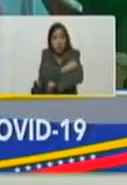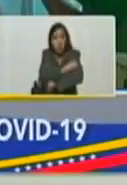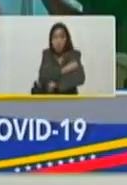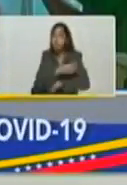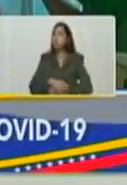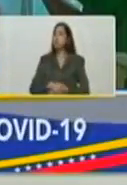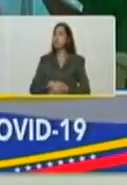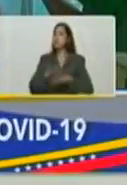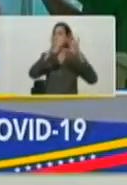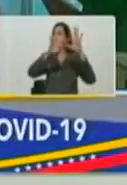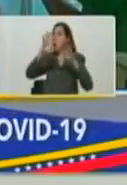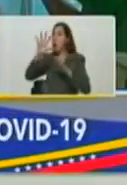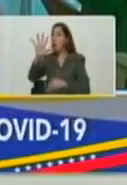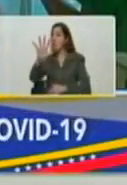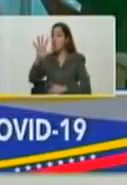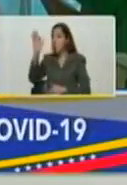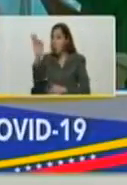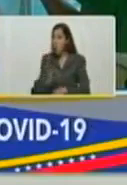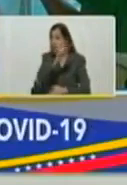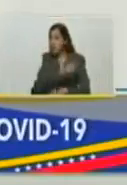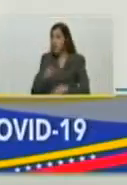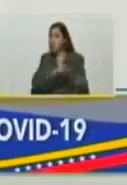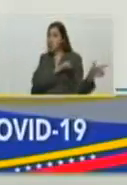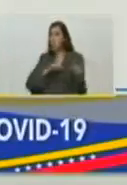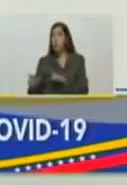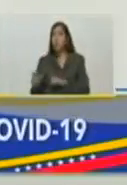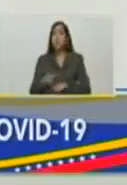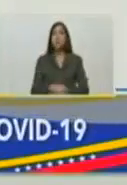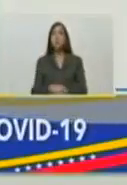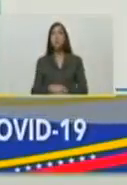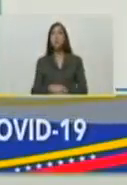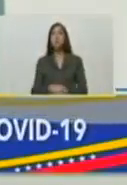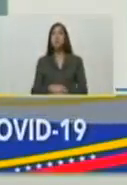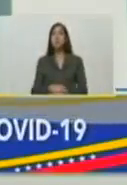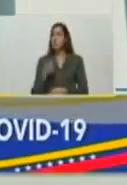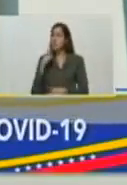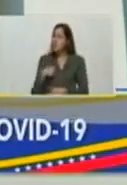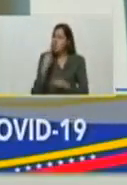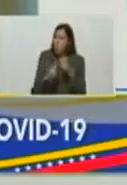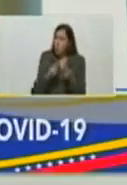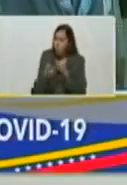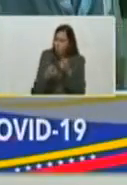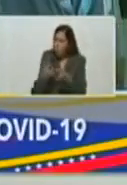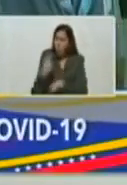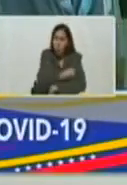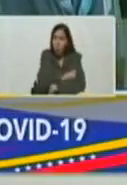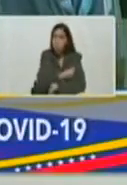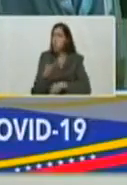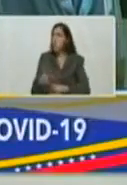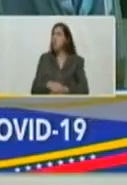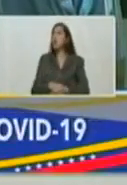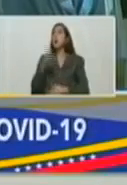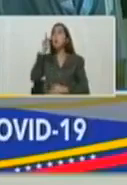del 95% de los venezolanos y venezolanas. ¿Qué nos dice? ¿Cómo marcha todo esto, señora